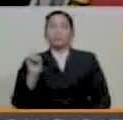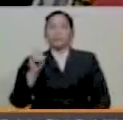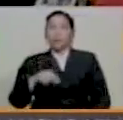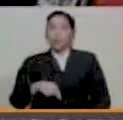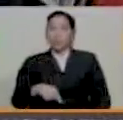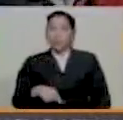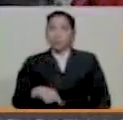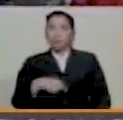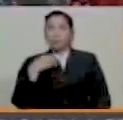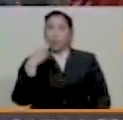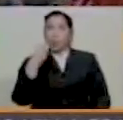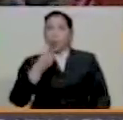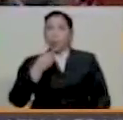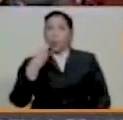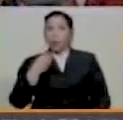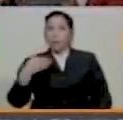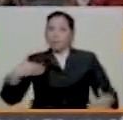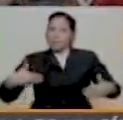lo olviden,